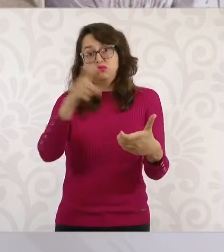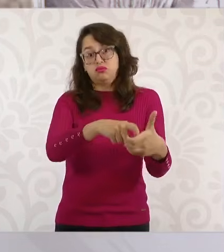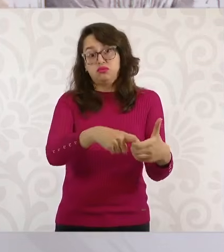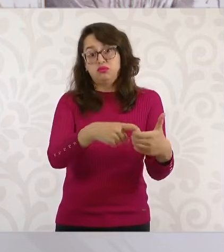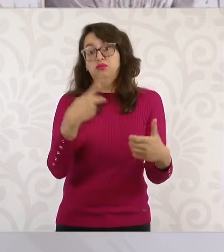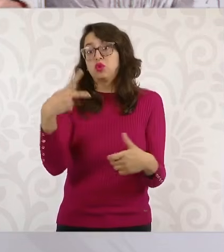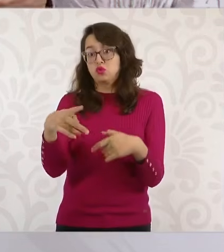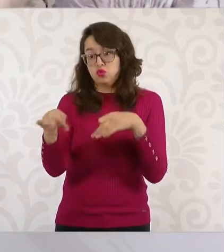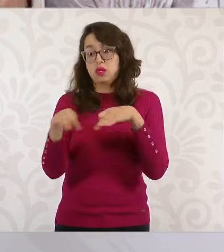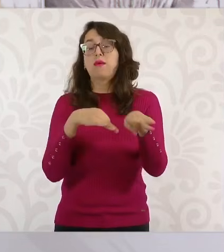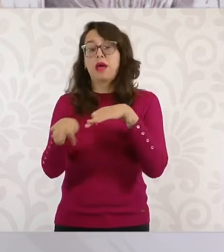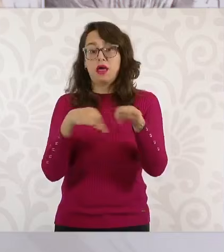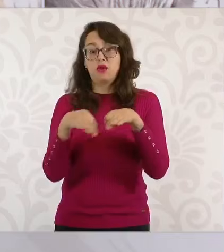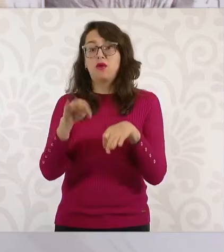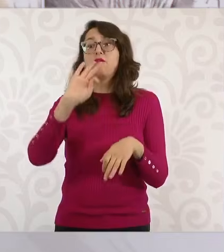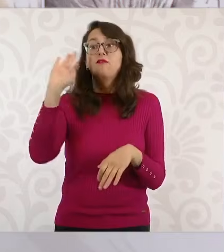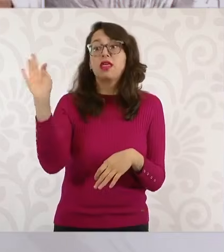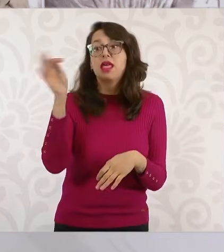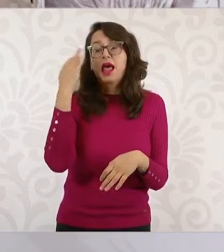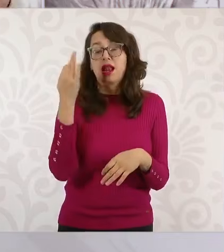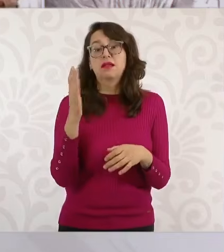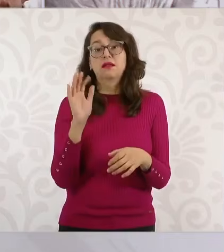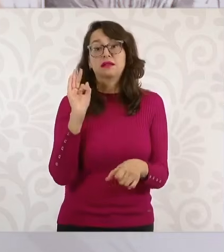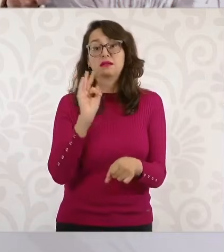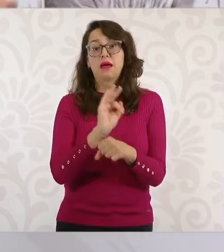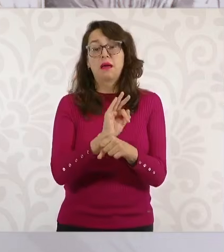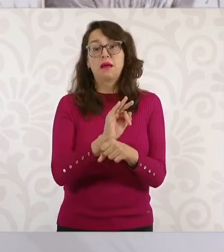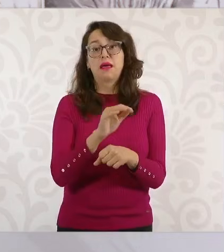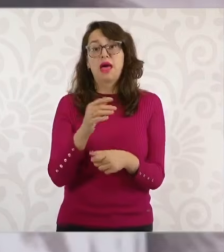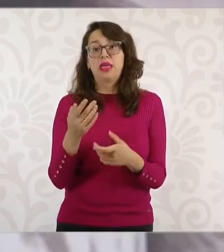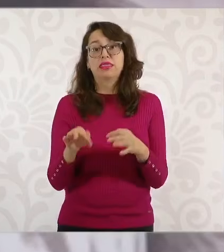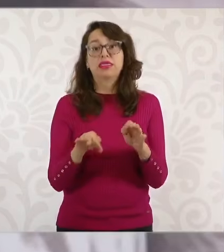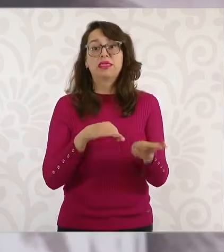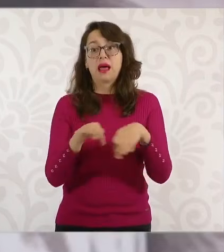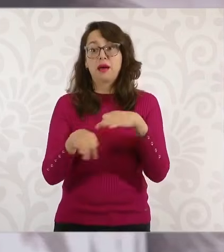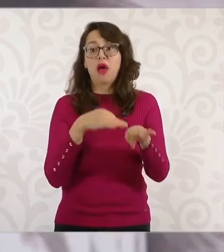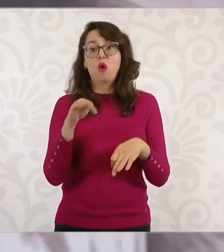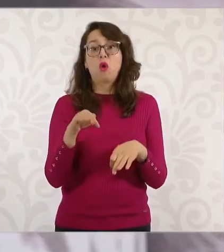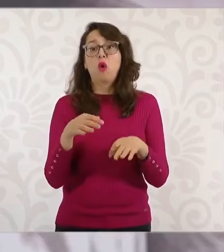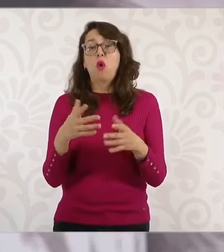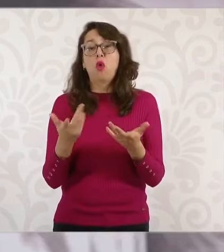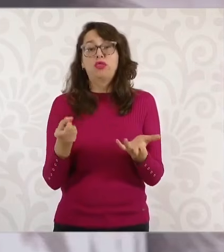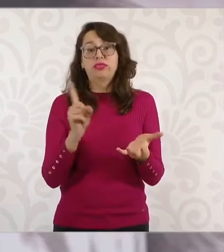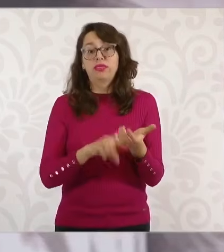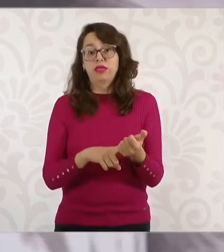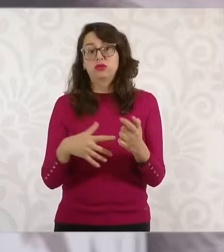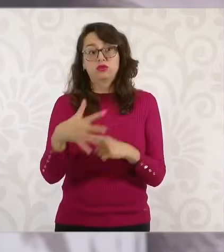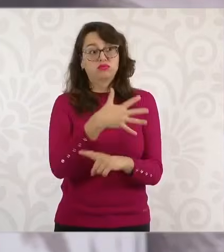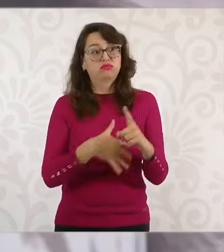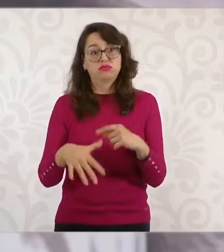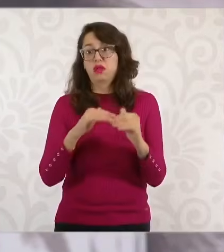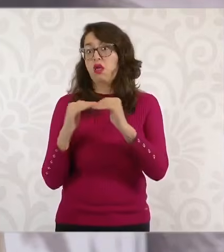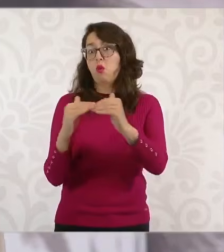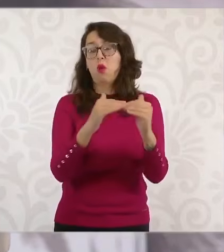sus trabajadores, porque entran en procesos de seguridad laboral al estar en un esquema de condiciones generales de